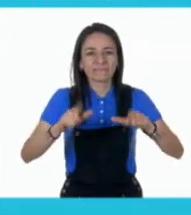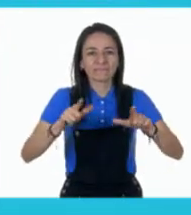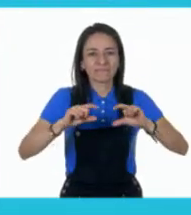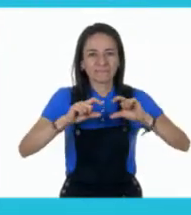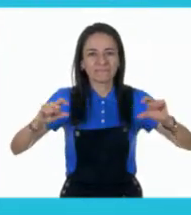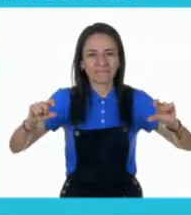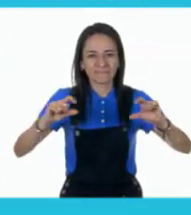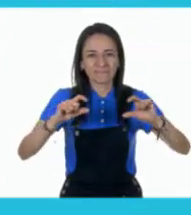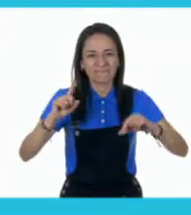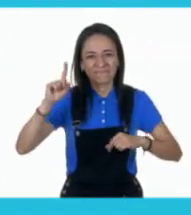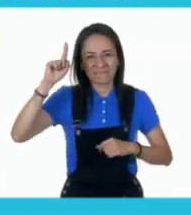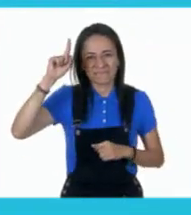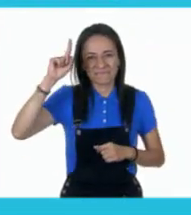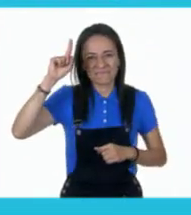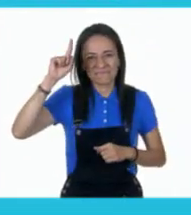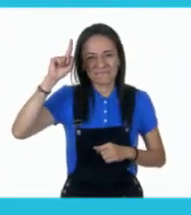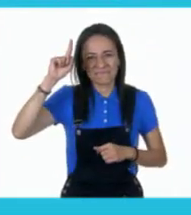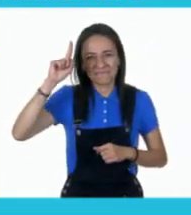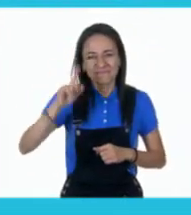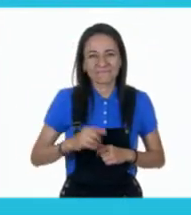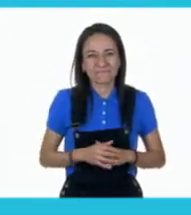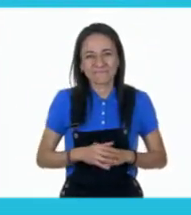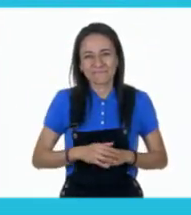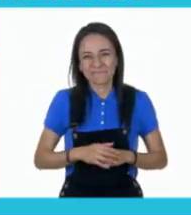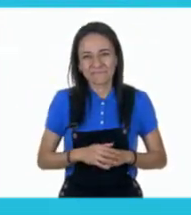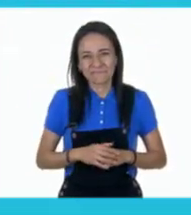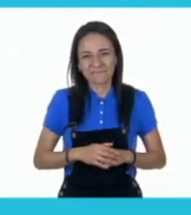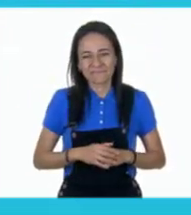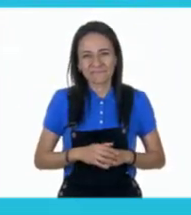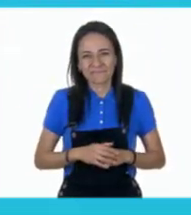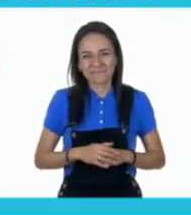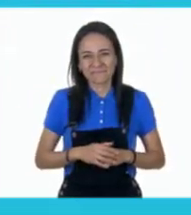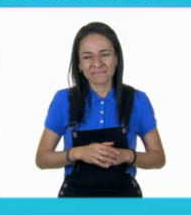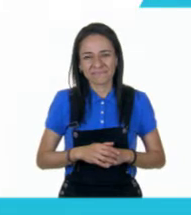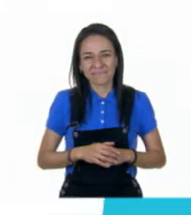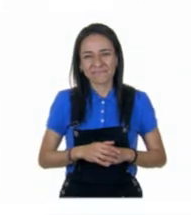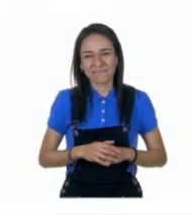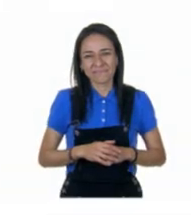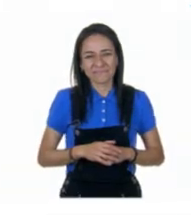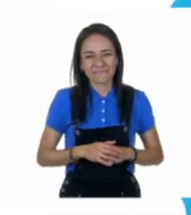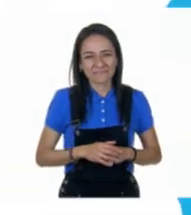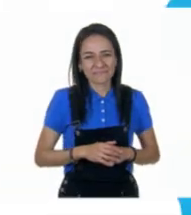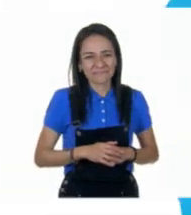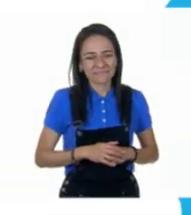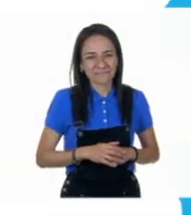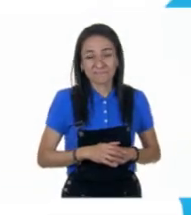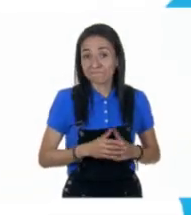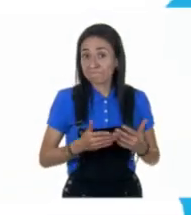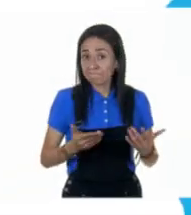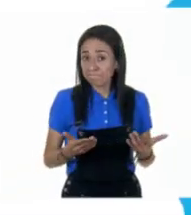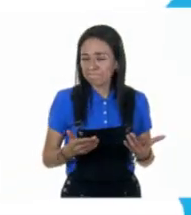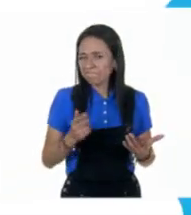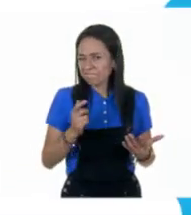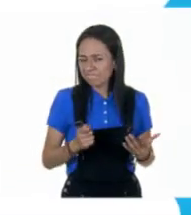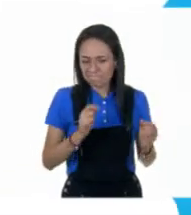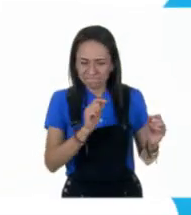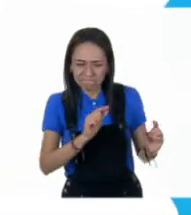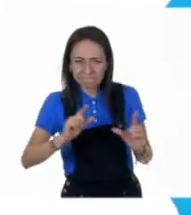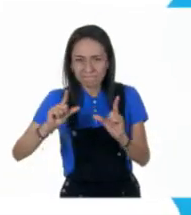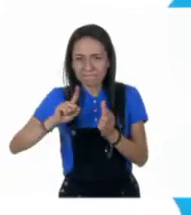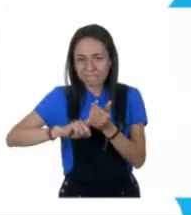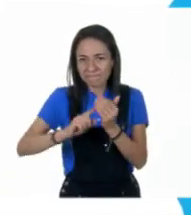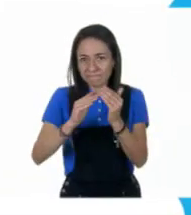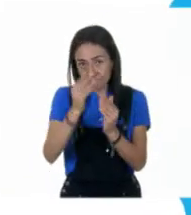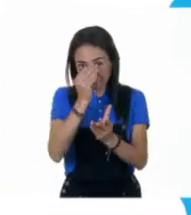conaliteg.cep.gov.mx. Si quieres volver a ver los programas